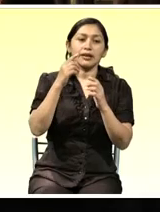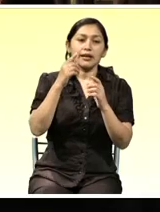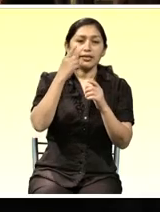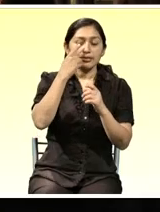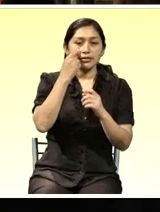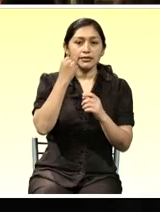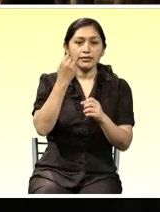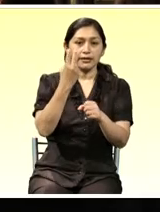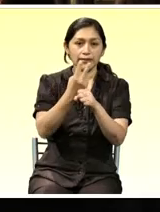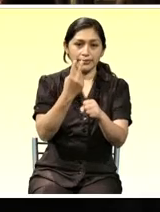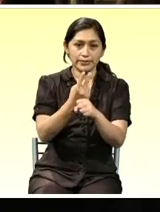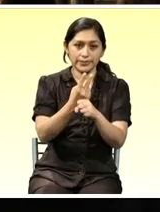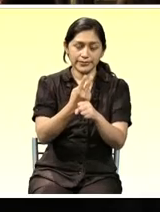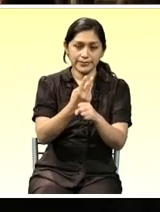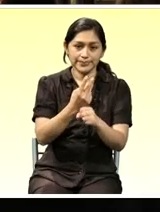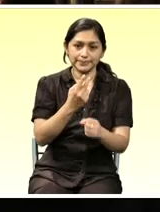día de la novena.